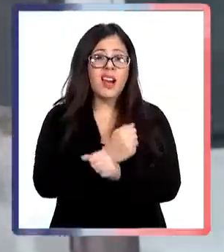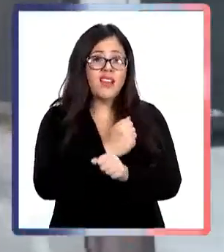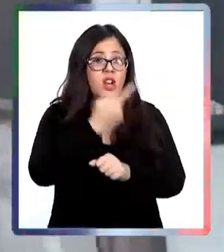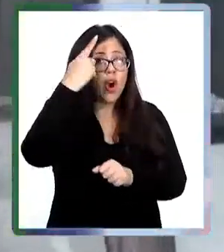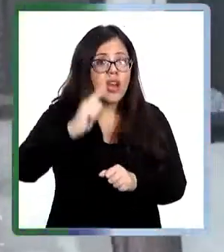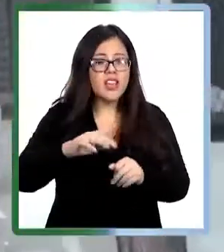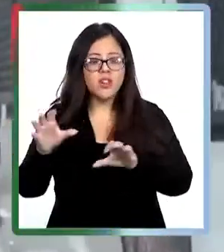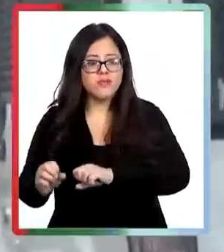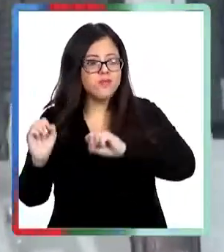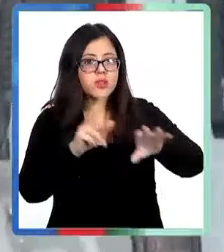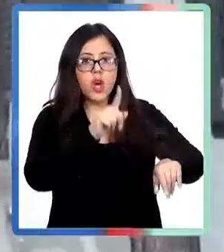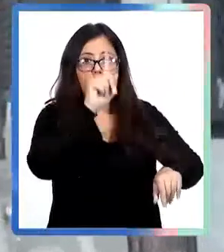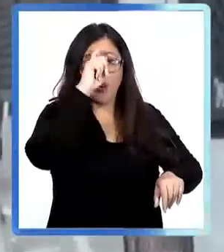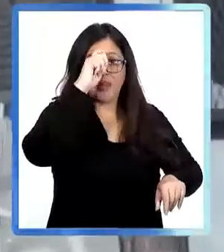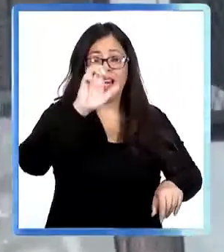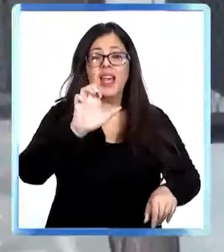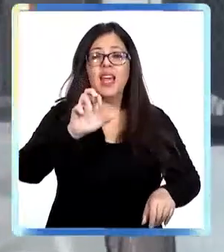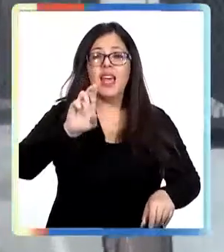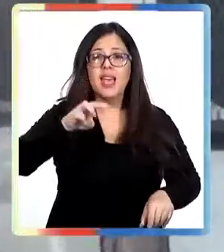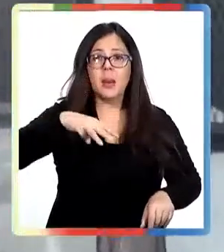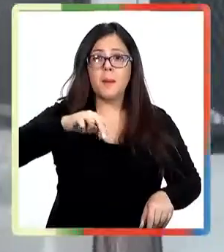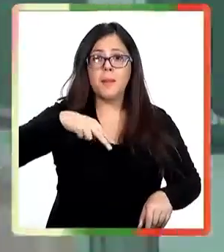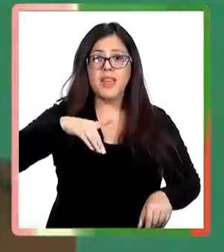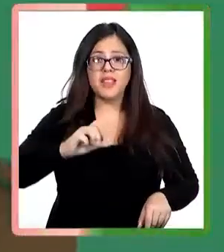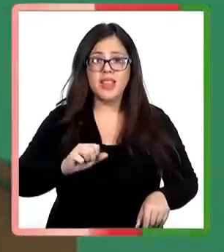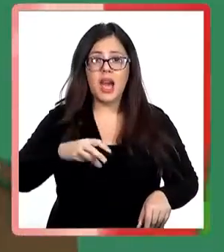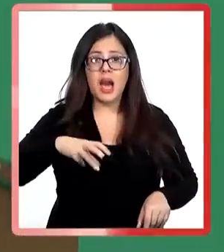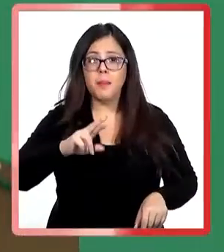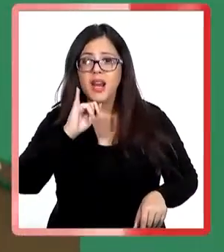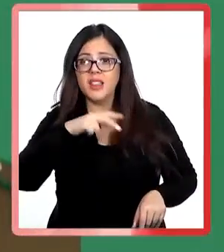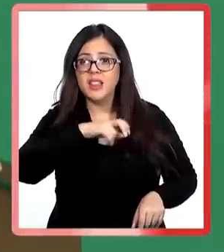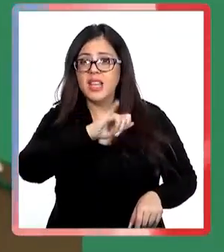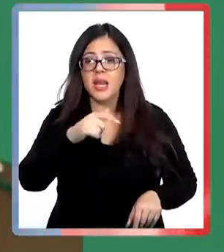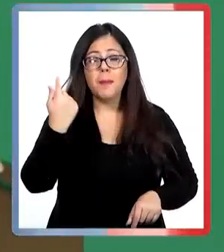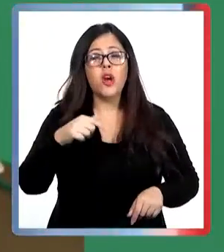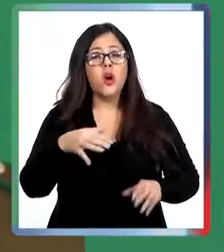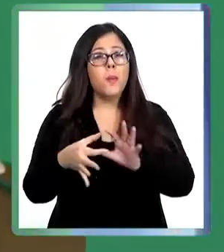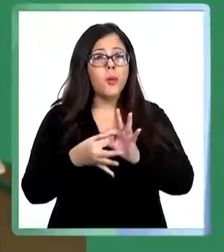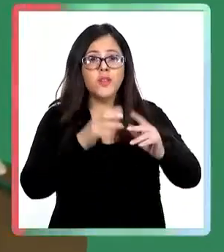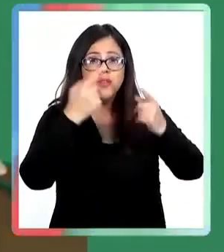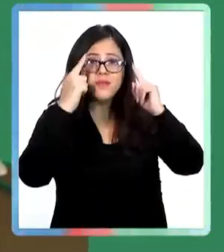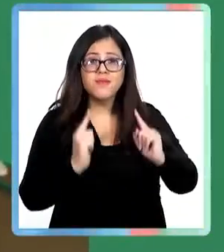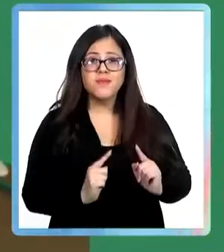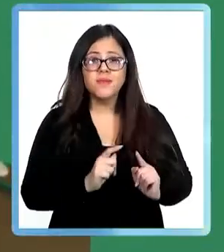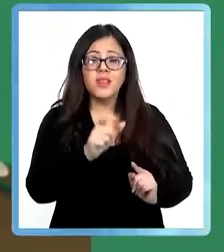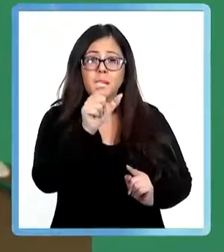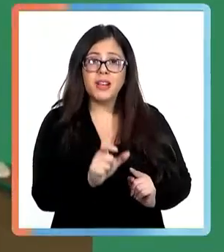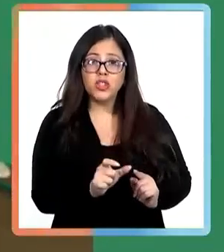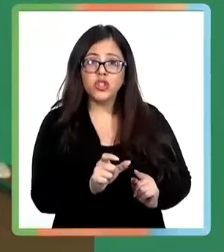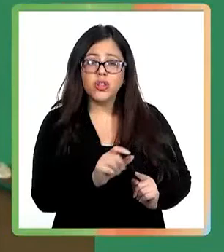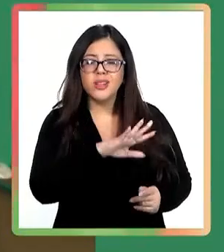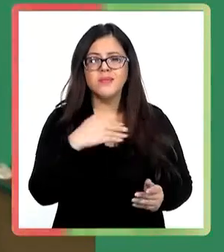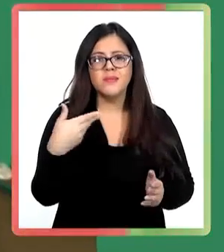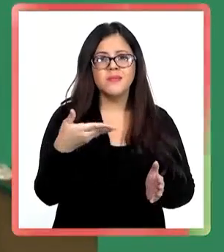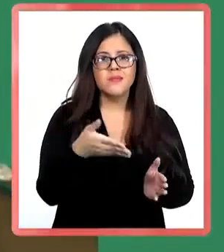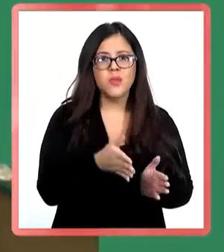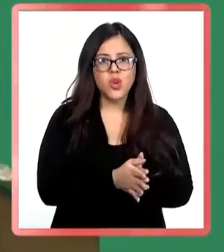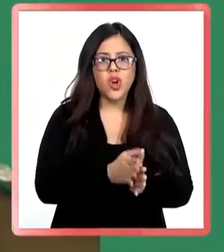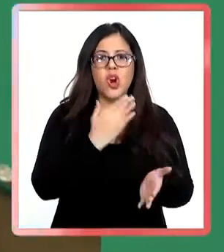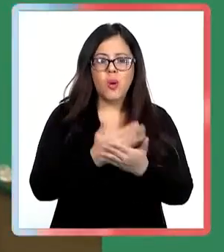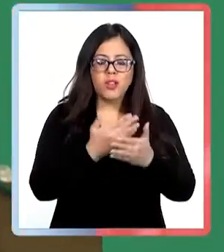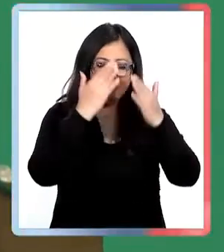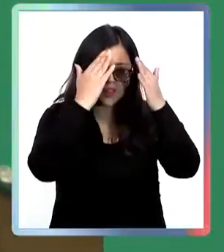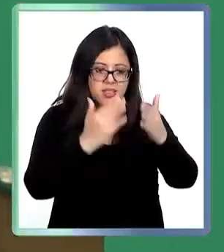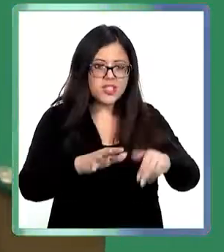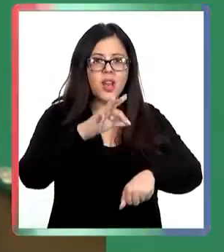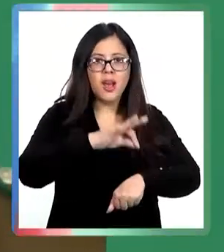carabinero herido fue llevado al hospital Herminda Martín, pero producto de la gravedad de sus heridas, Breant Rivas falleció mientras